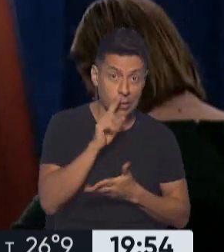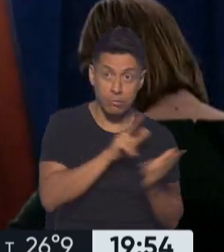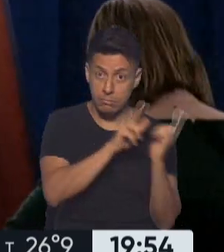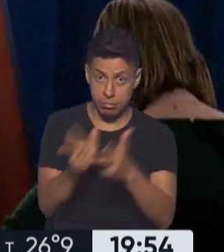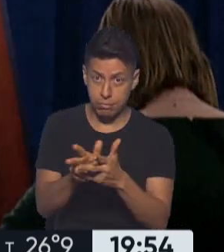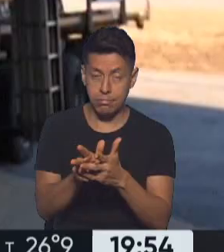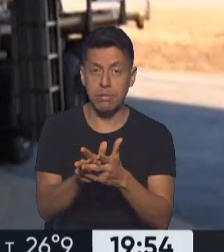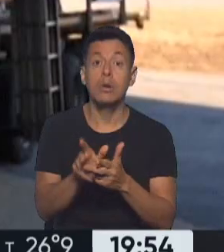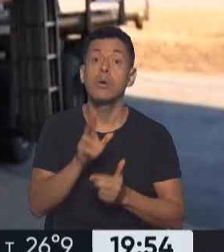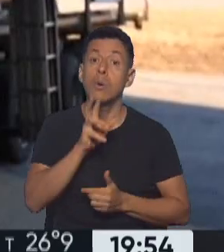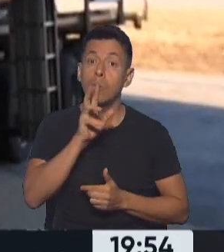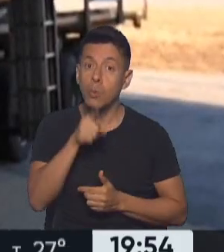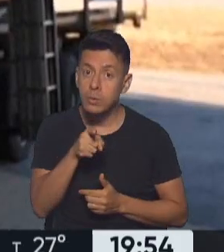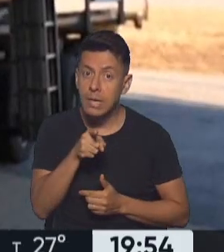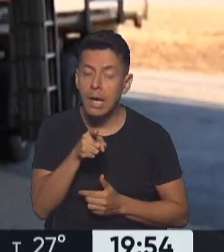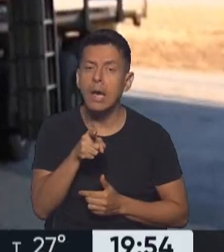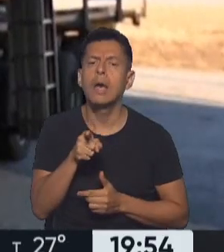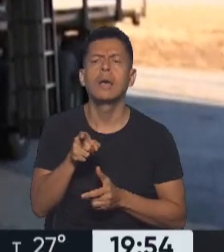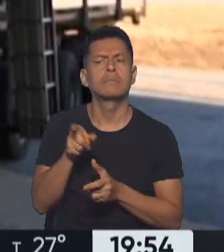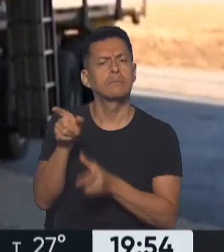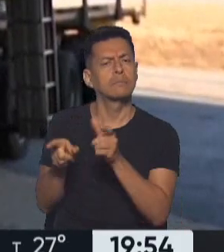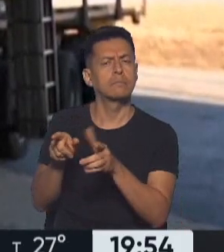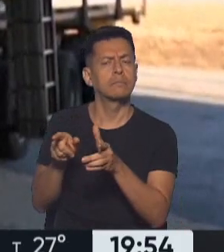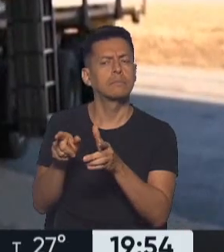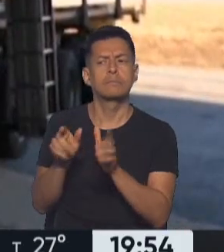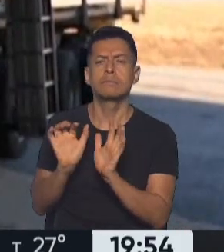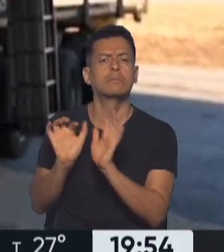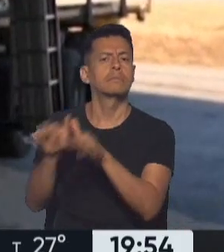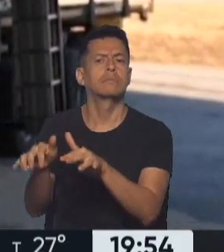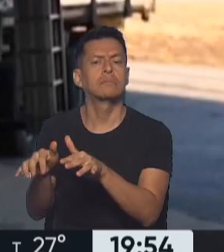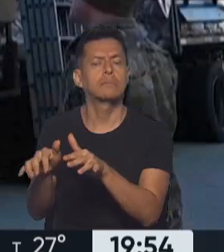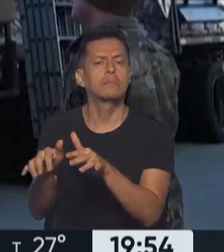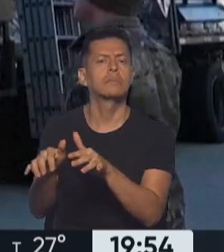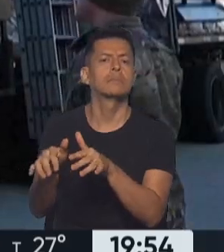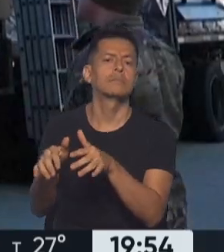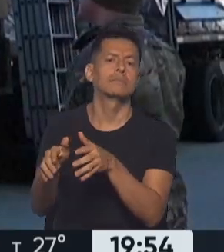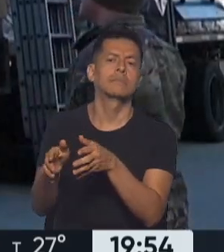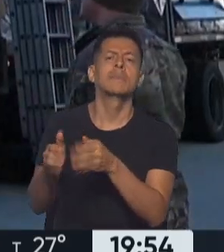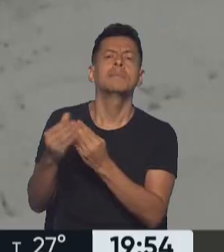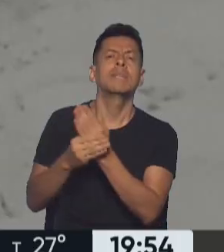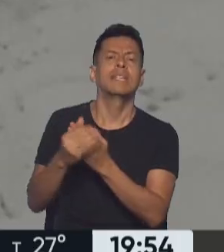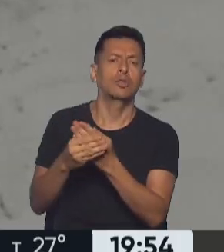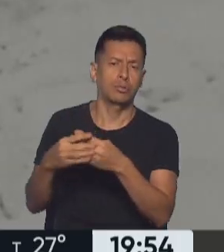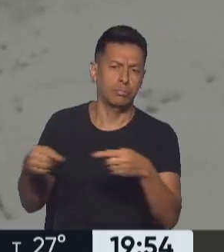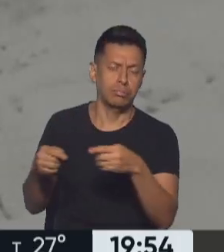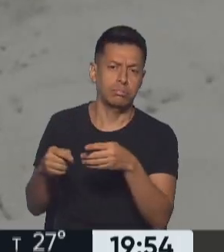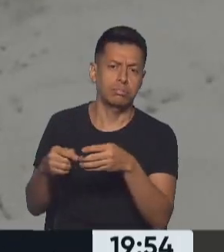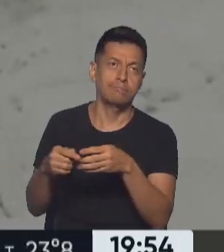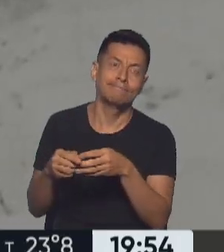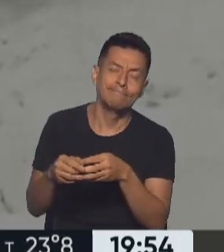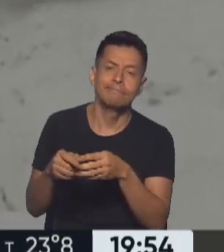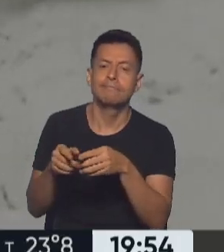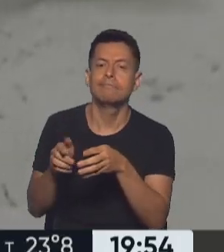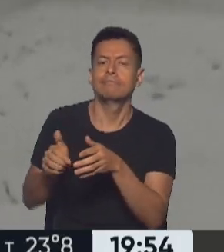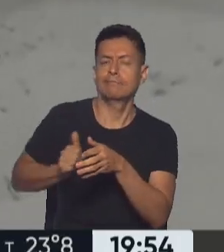las últimas horas rusia habría trasladado cerca de ucrania suministros de sangre junto con otros materiales médicos que